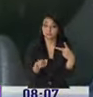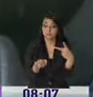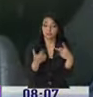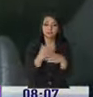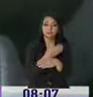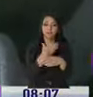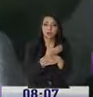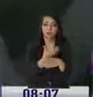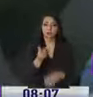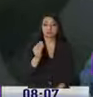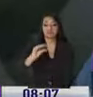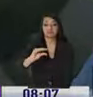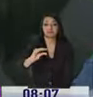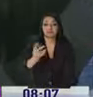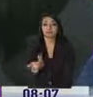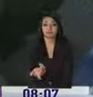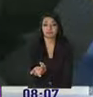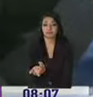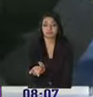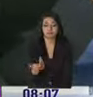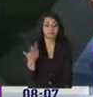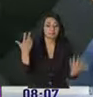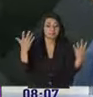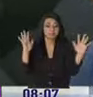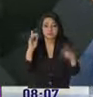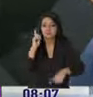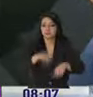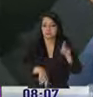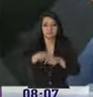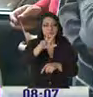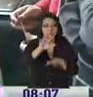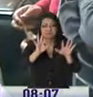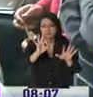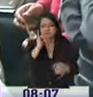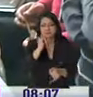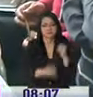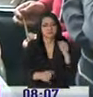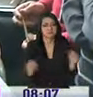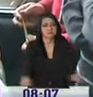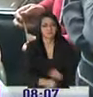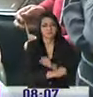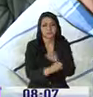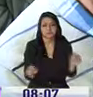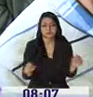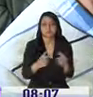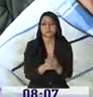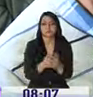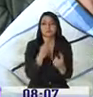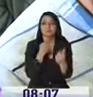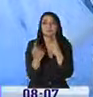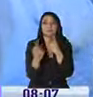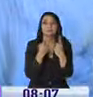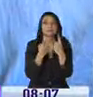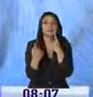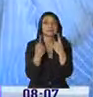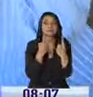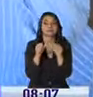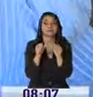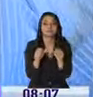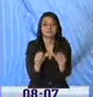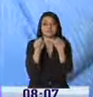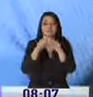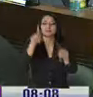tarifa. Y la tarifa ni por sueños puede estar en 38 centavos. Las conversaciones continuarán de manera indefinida, pero de no existir